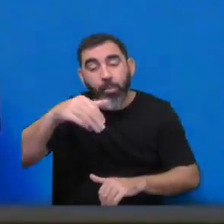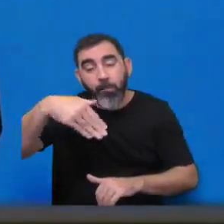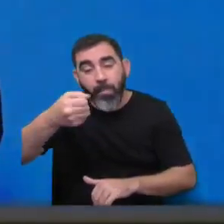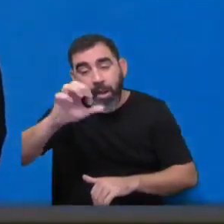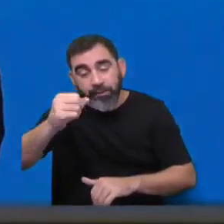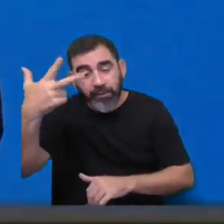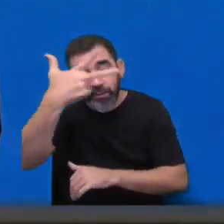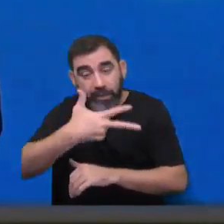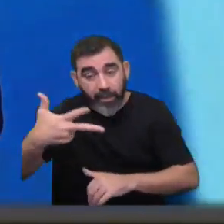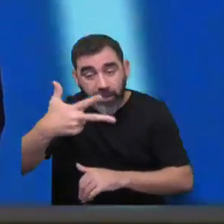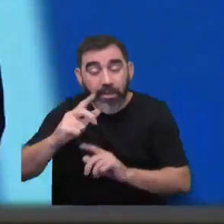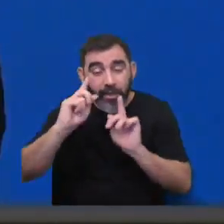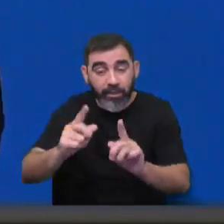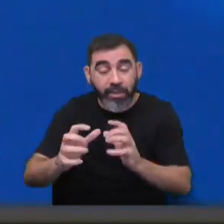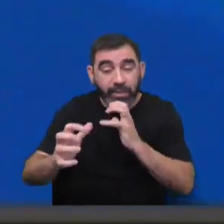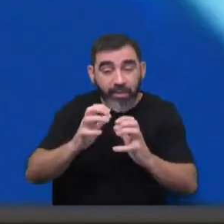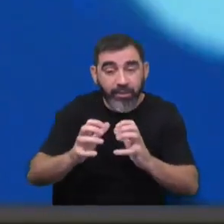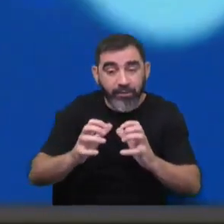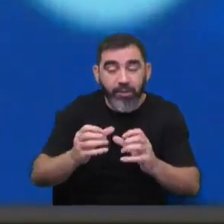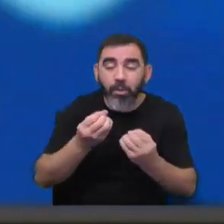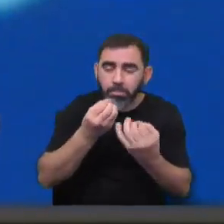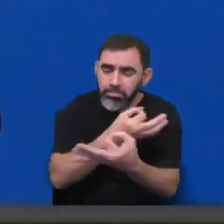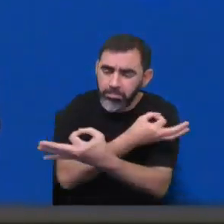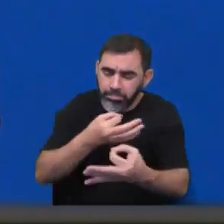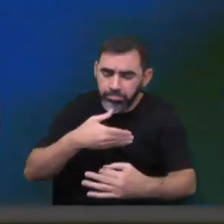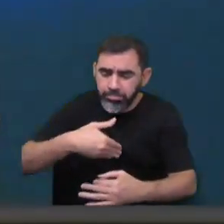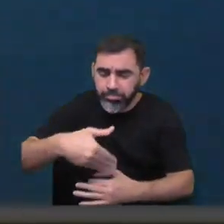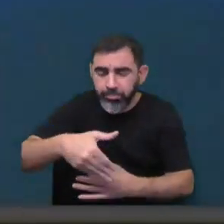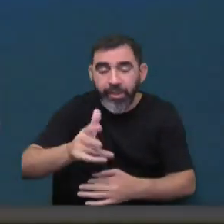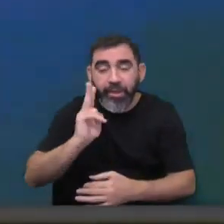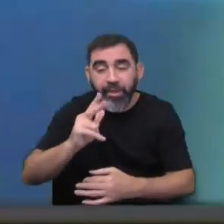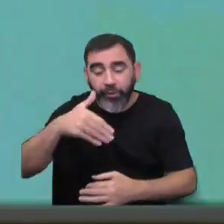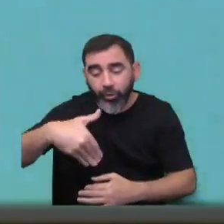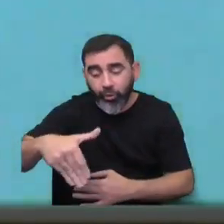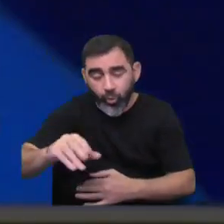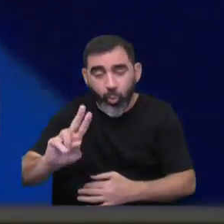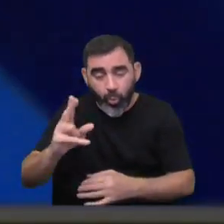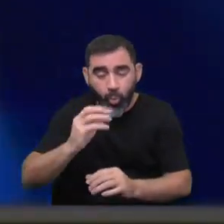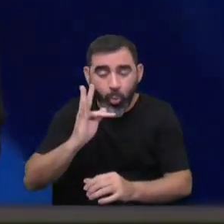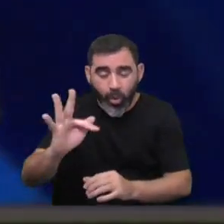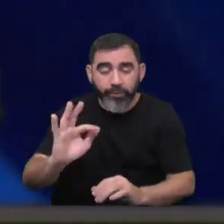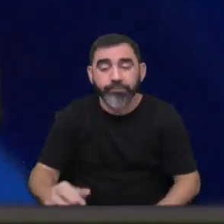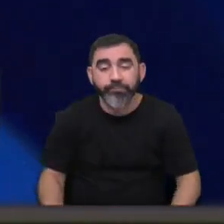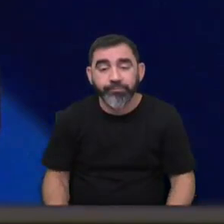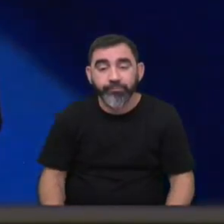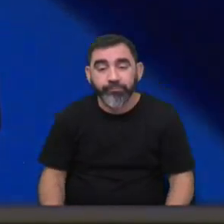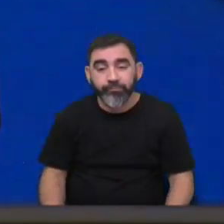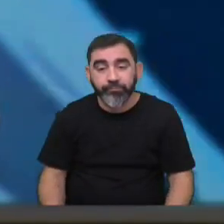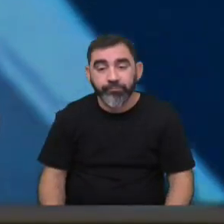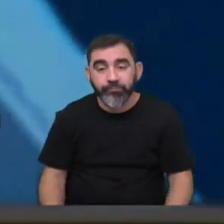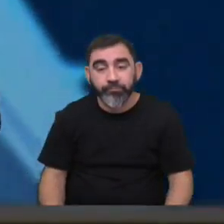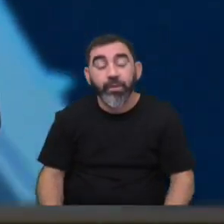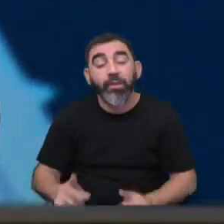tipo de cosas, y yo creo que vamos en buen camino para la utilización del hidrógeno también como fuente de energía. Pero y bueno, creo que tenemos